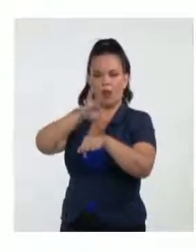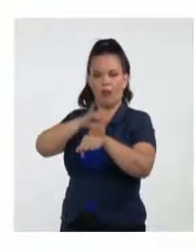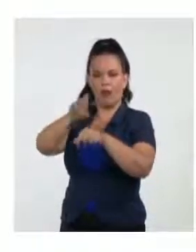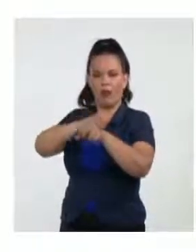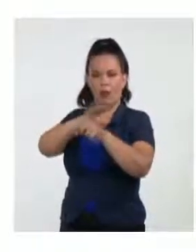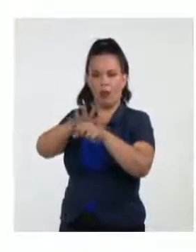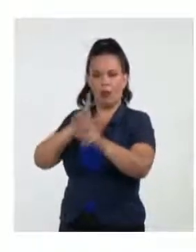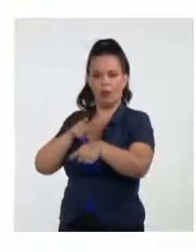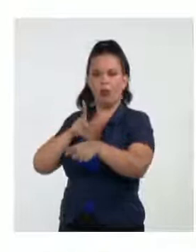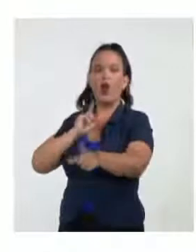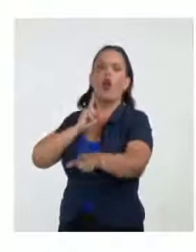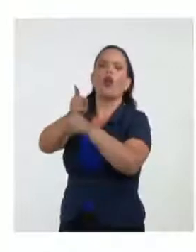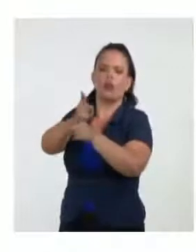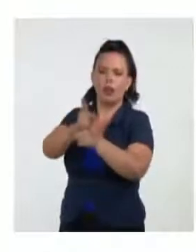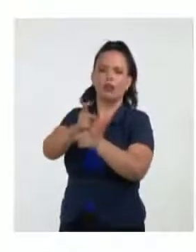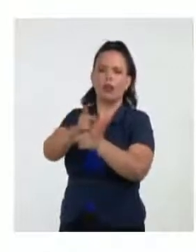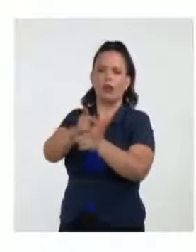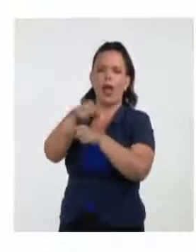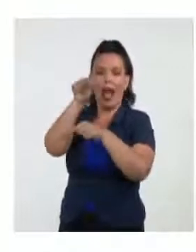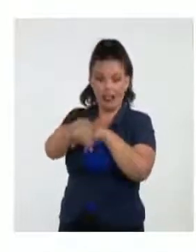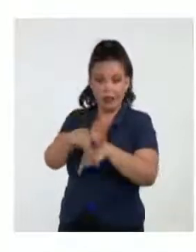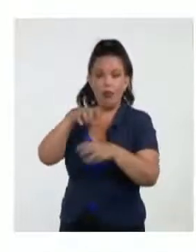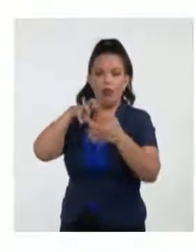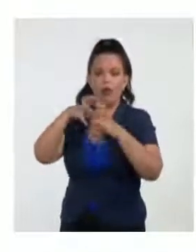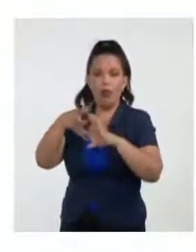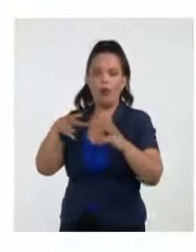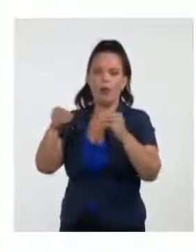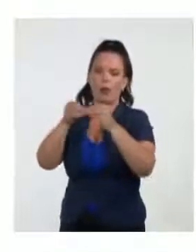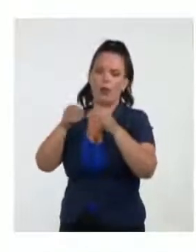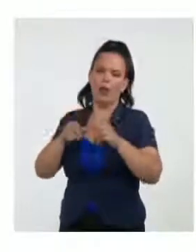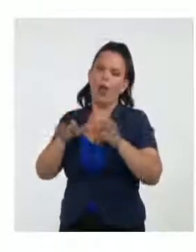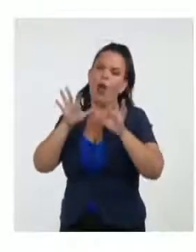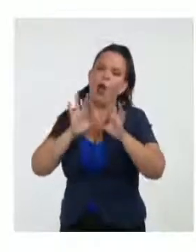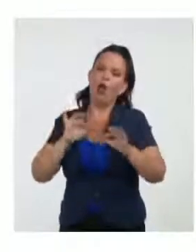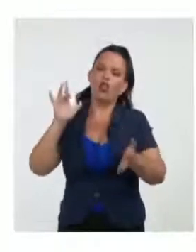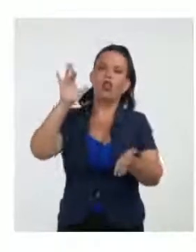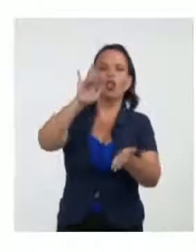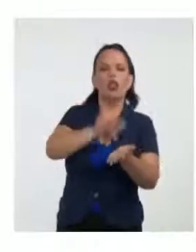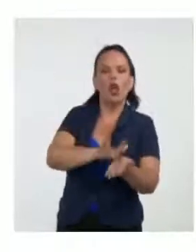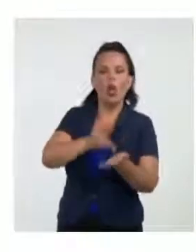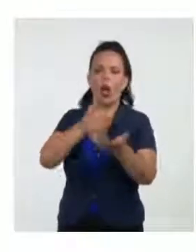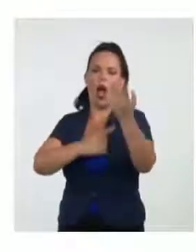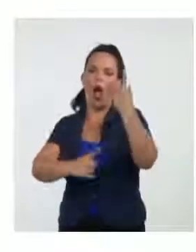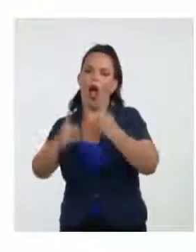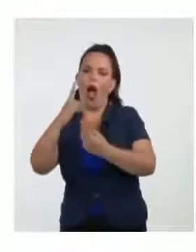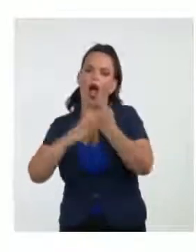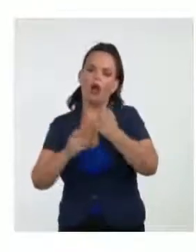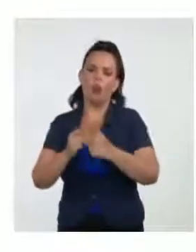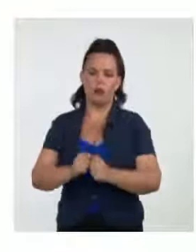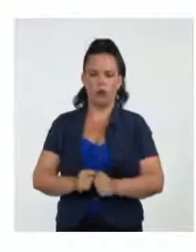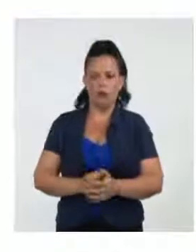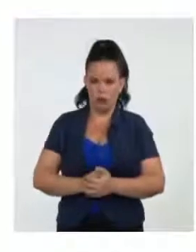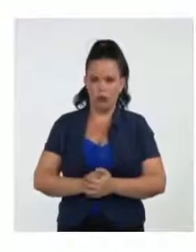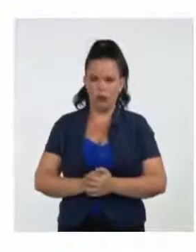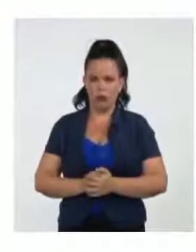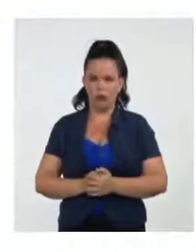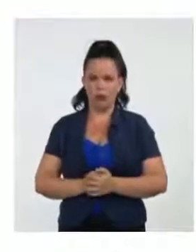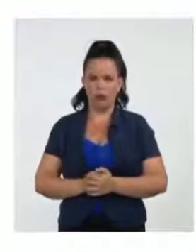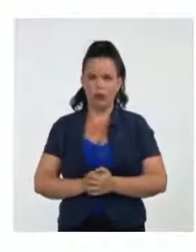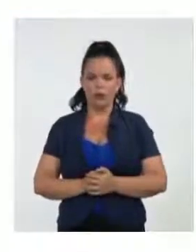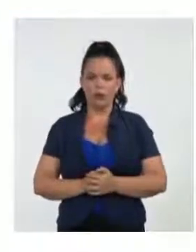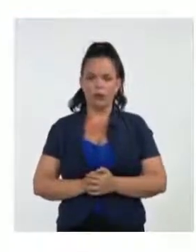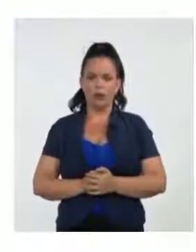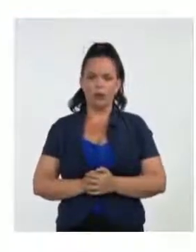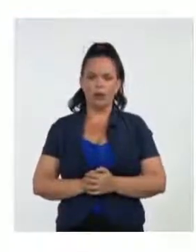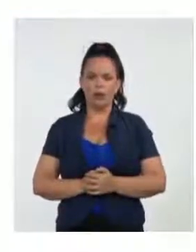por supuesto, a través de superficies que una persona haya tocado, en fin, cosas por el estilo. Y por eso ese